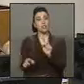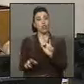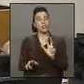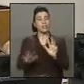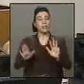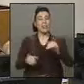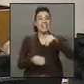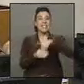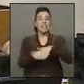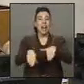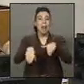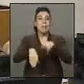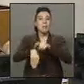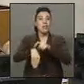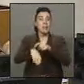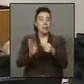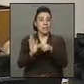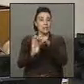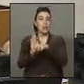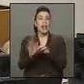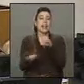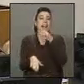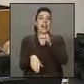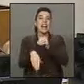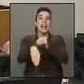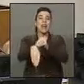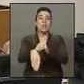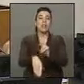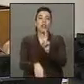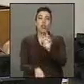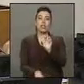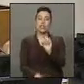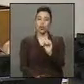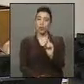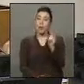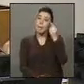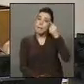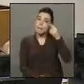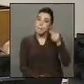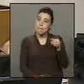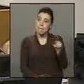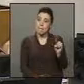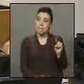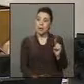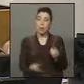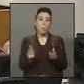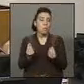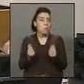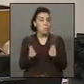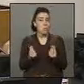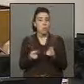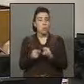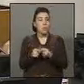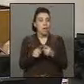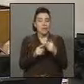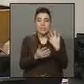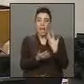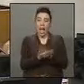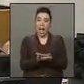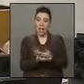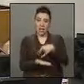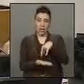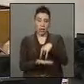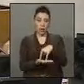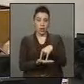paralelo a este proyecto y la recomendación 201. Pese a ello, como muchas veces sucede en el